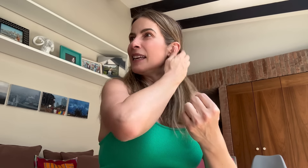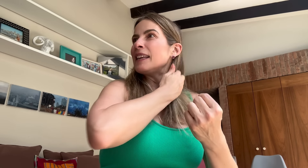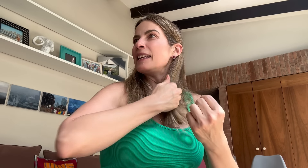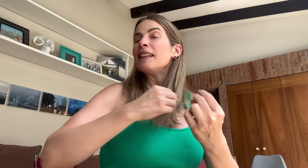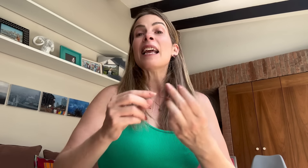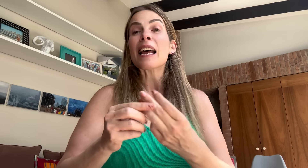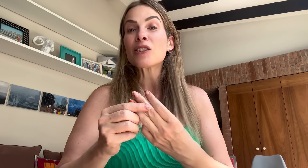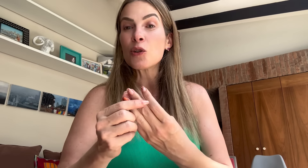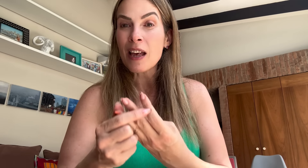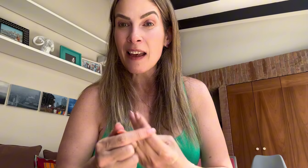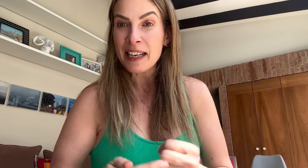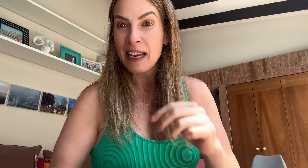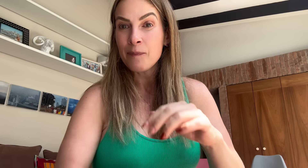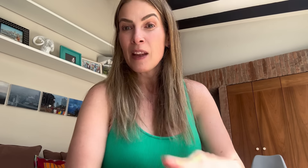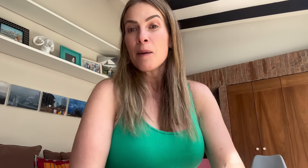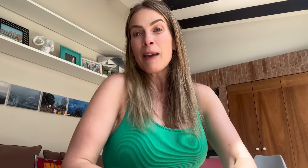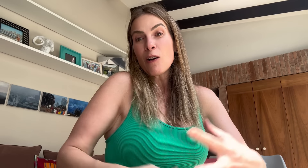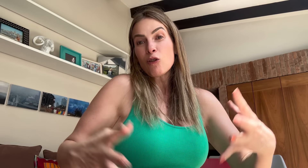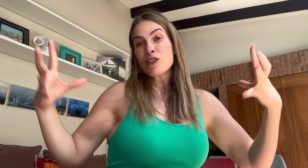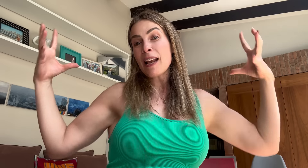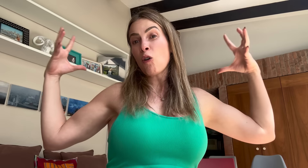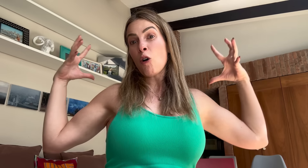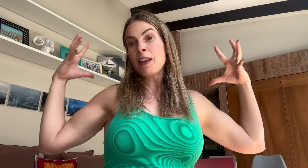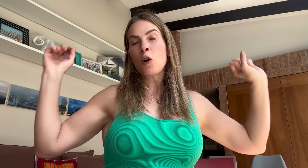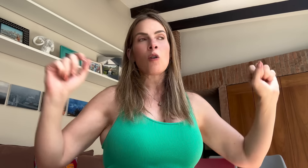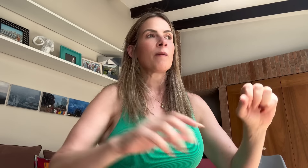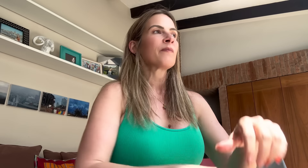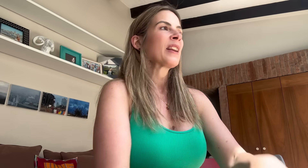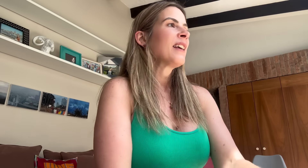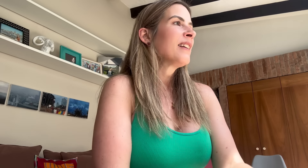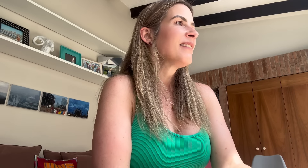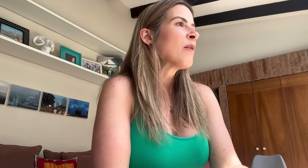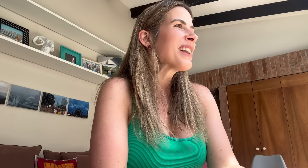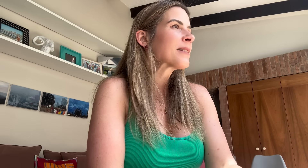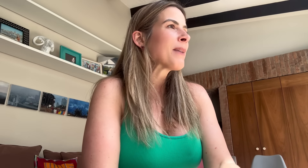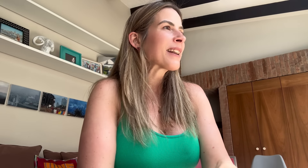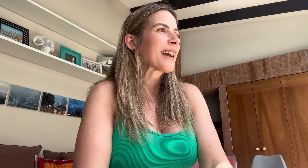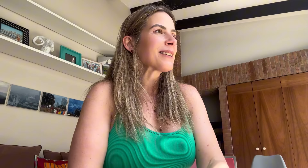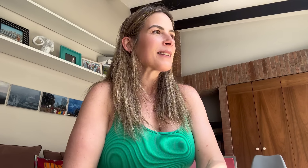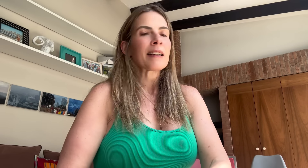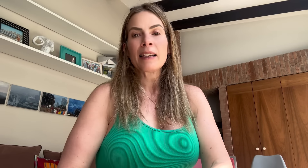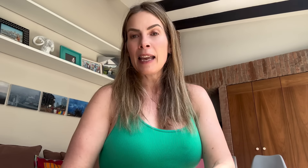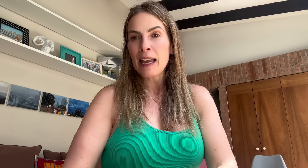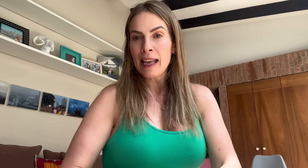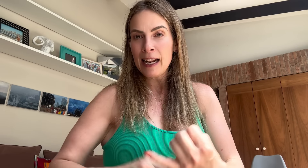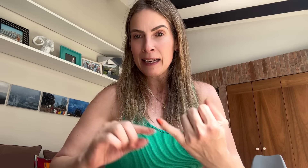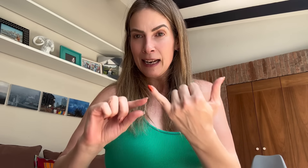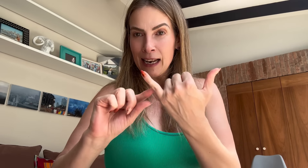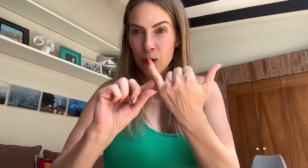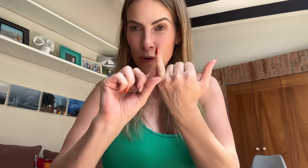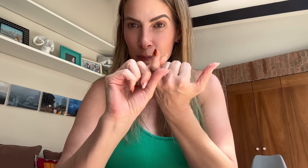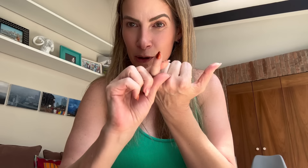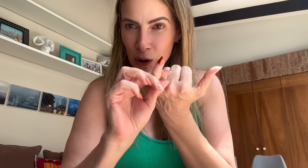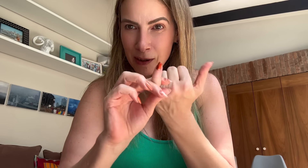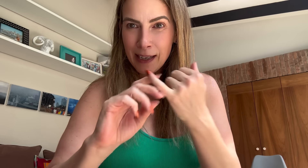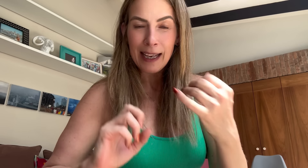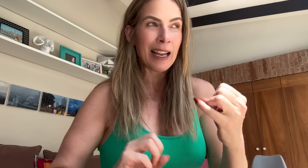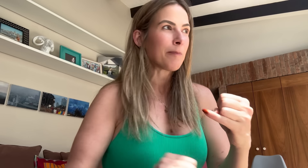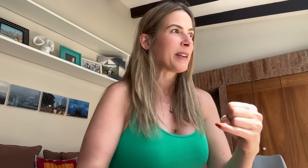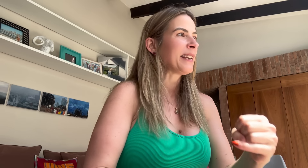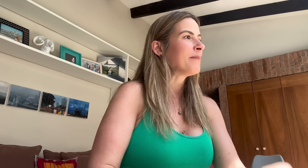y de la ciudadanía, pero se cobijó de unas marcas que eran la